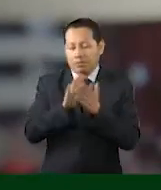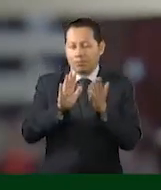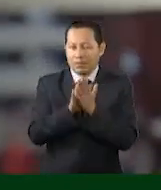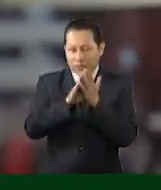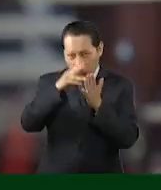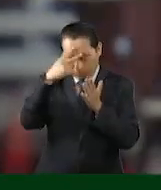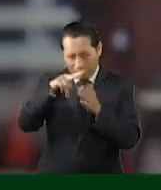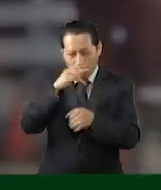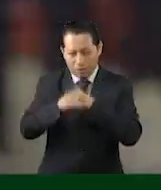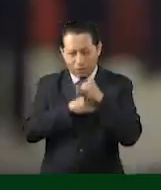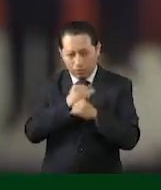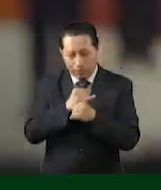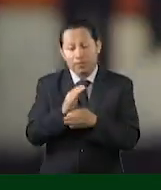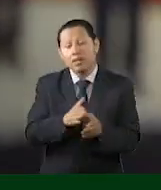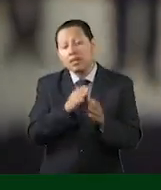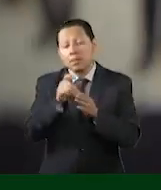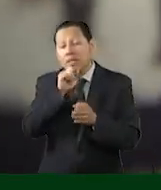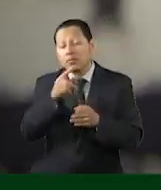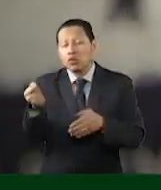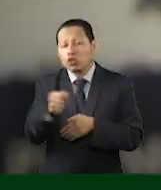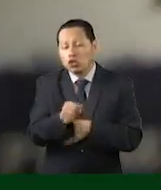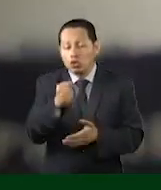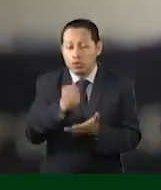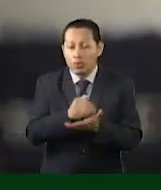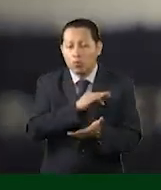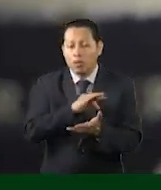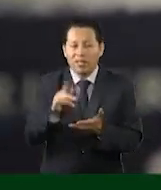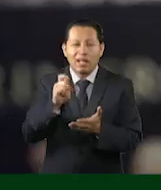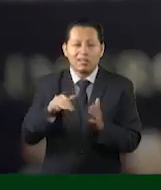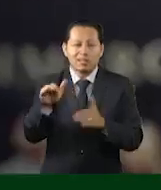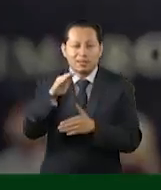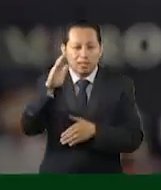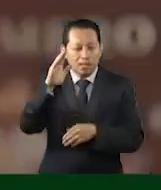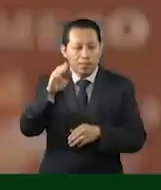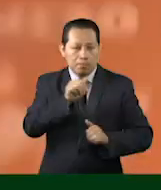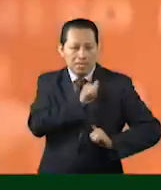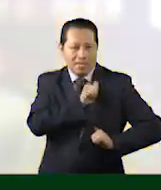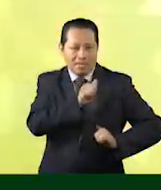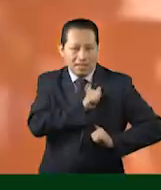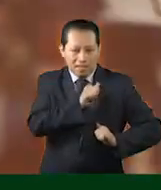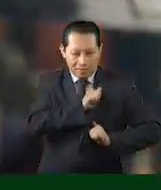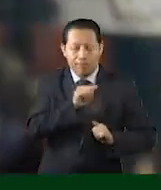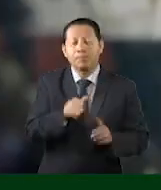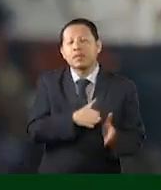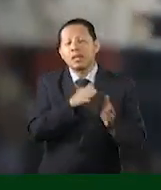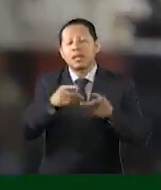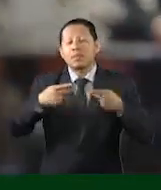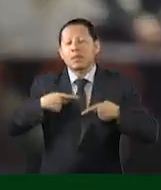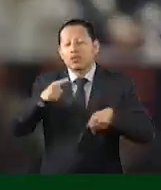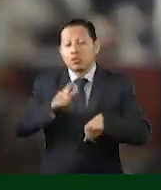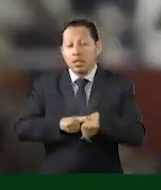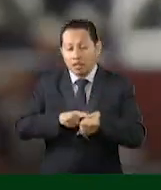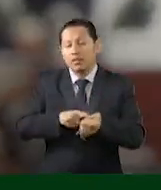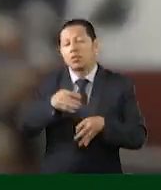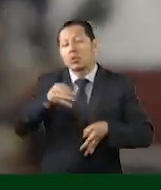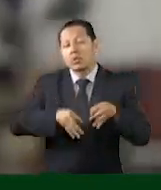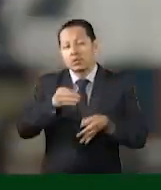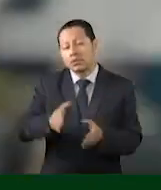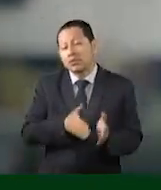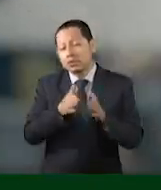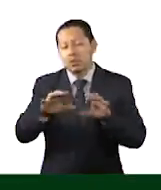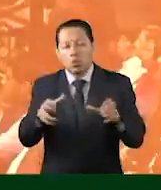aprobación de 492 nombramientos, incluidos ascensos militares y navales, personal jurisdiccional y de órganos